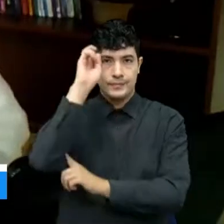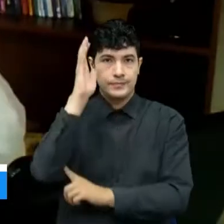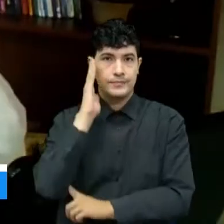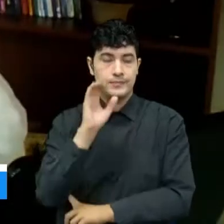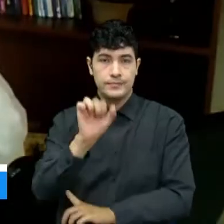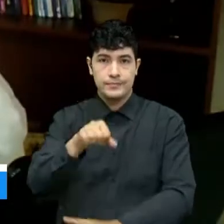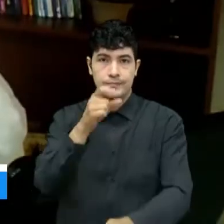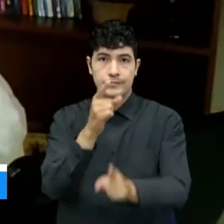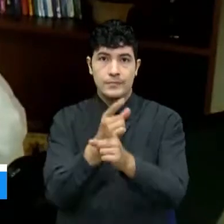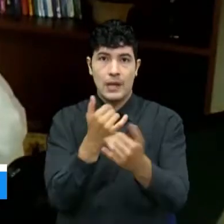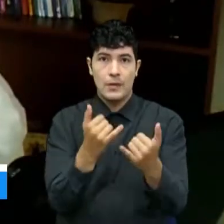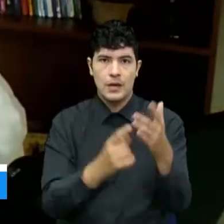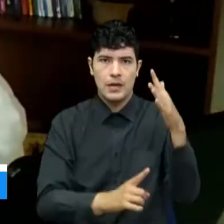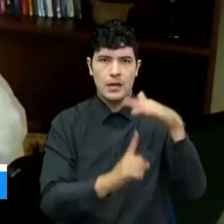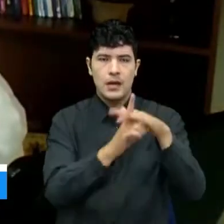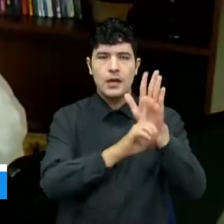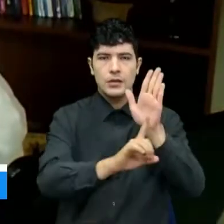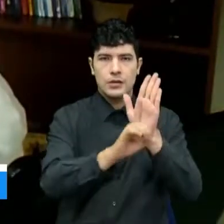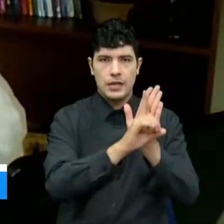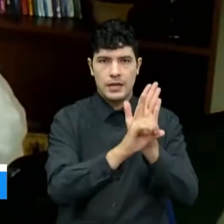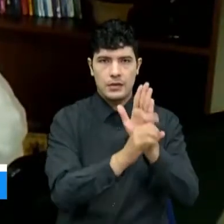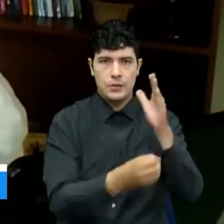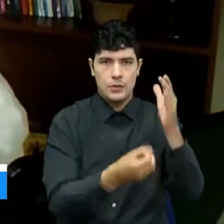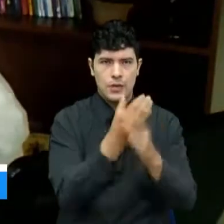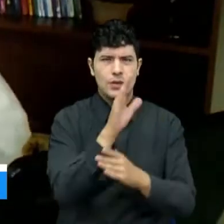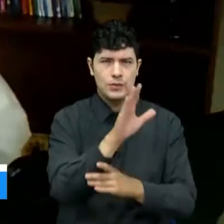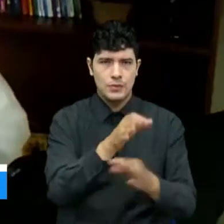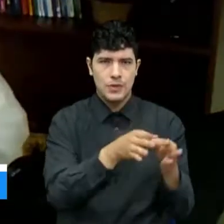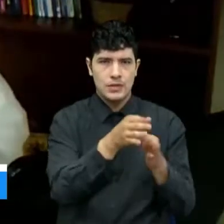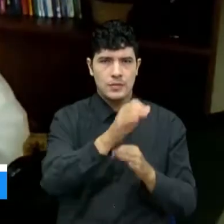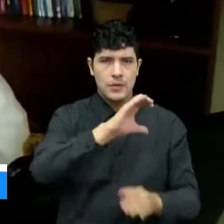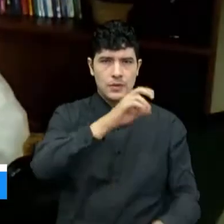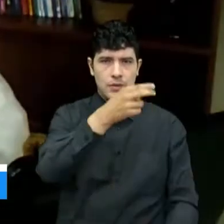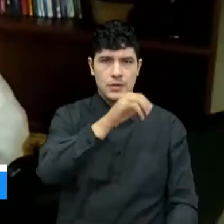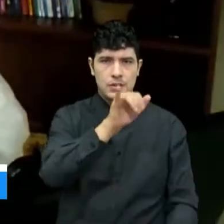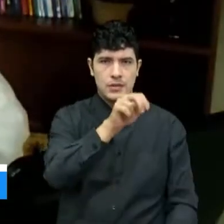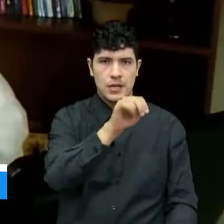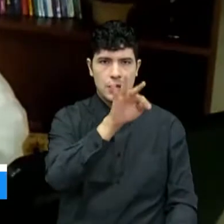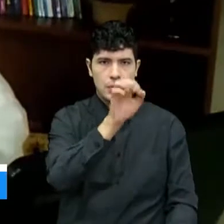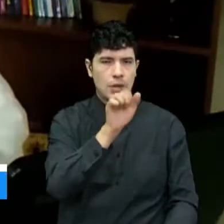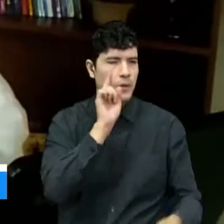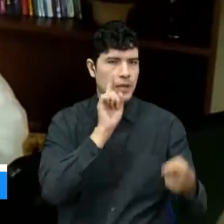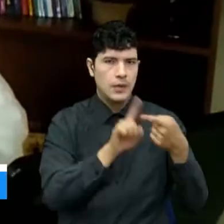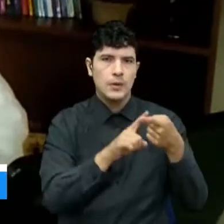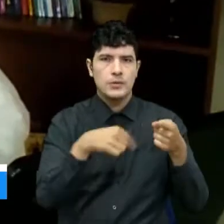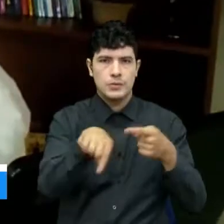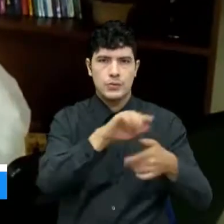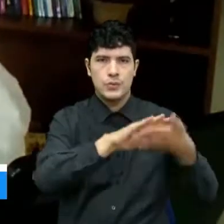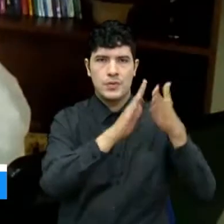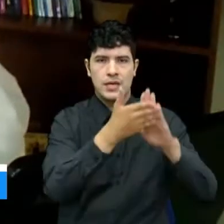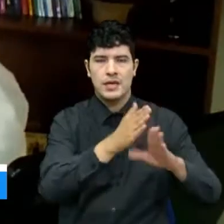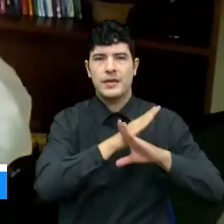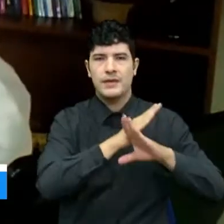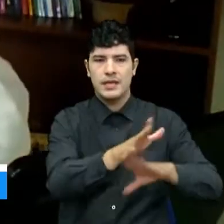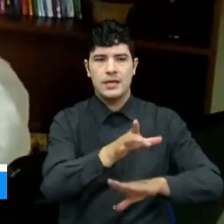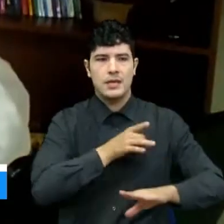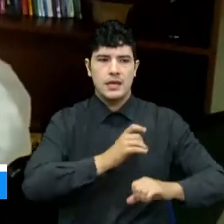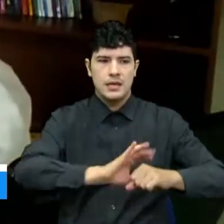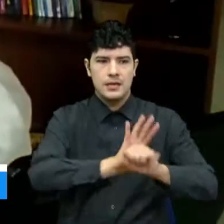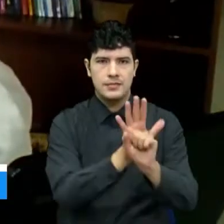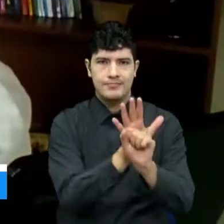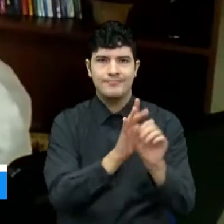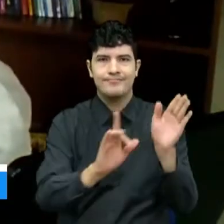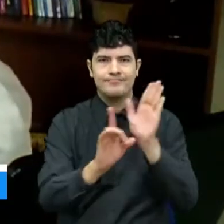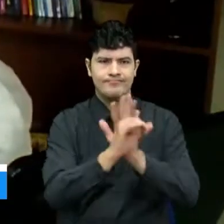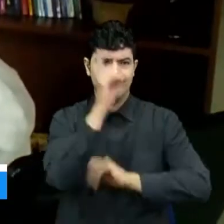con un nuevo decreto la administración municipal en girardota busca que dos se presenten más contrarios y kobe de nuevo en su población